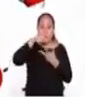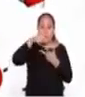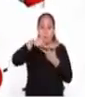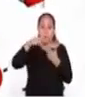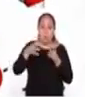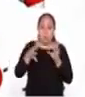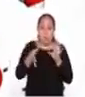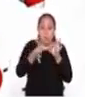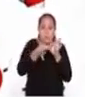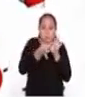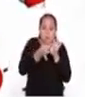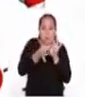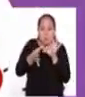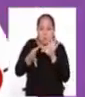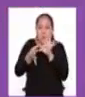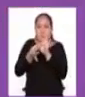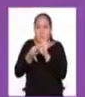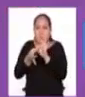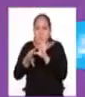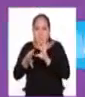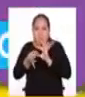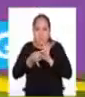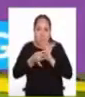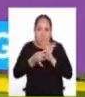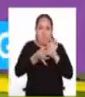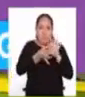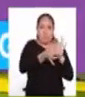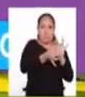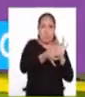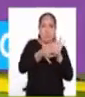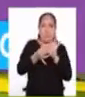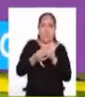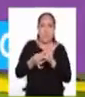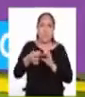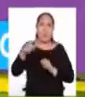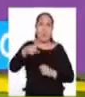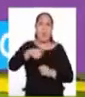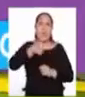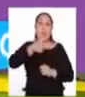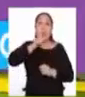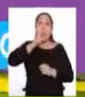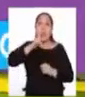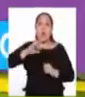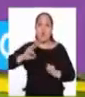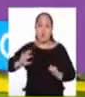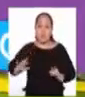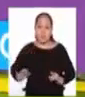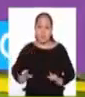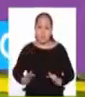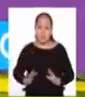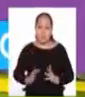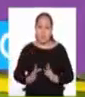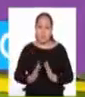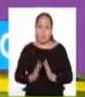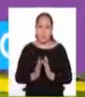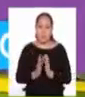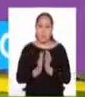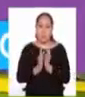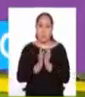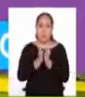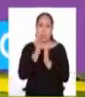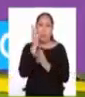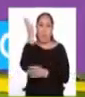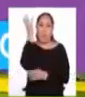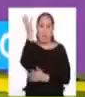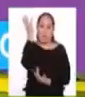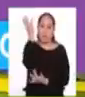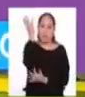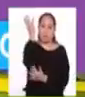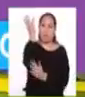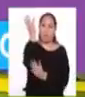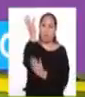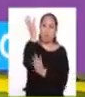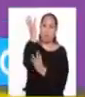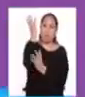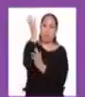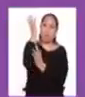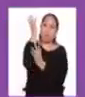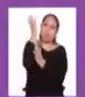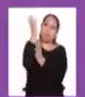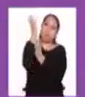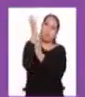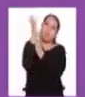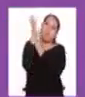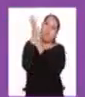las de otros líquidos. Y es así como el agua puede subir desde la raíz hasta la punta de árboles de grandes